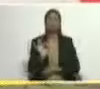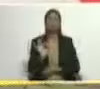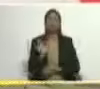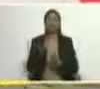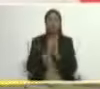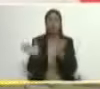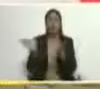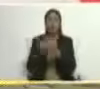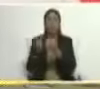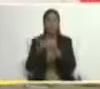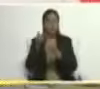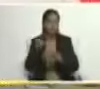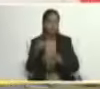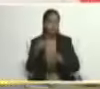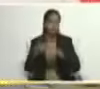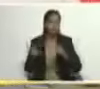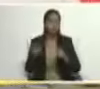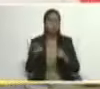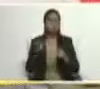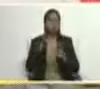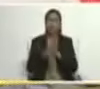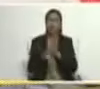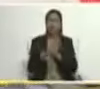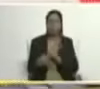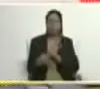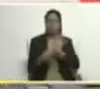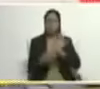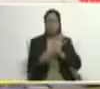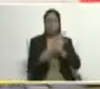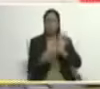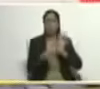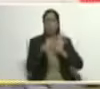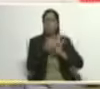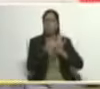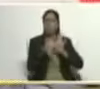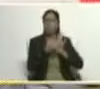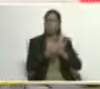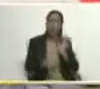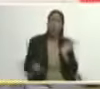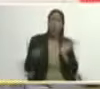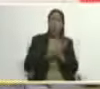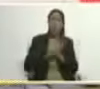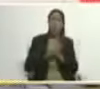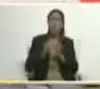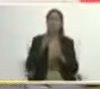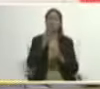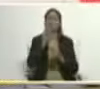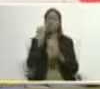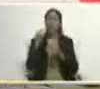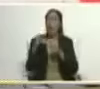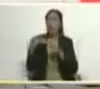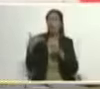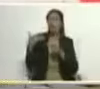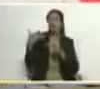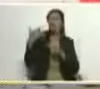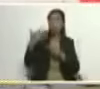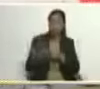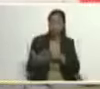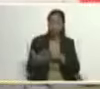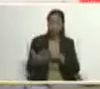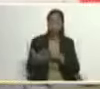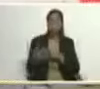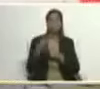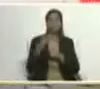derecha el neofascismo, el fascismo otra vez. 100 años después habría que estudiar,